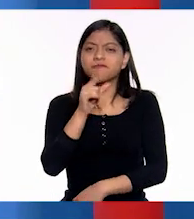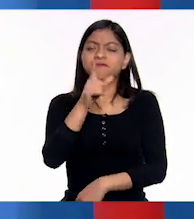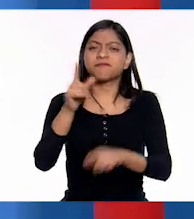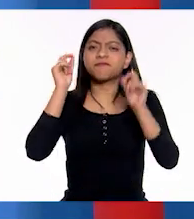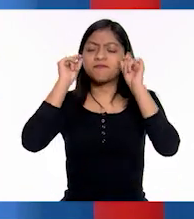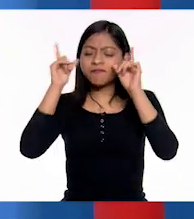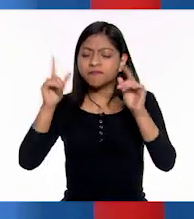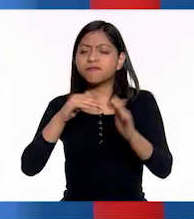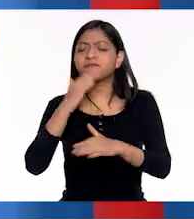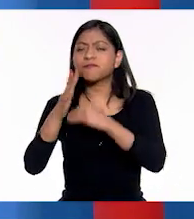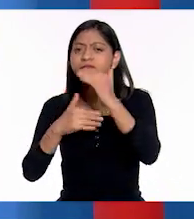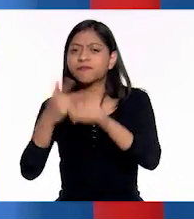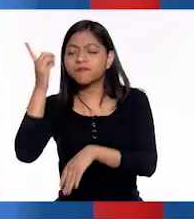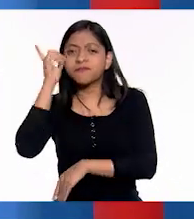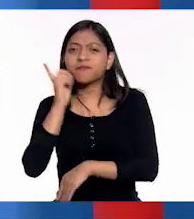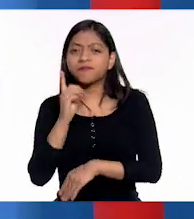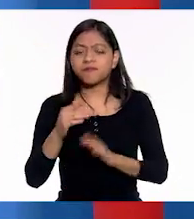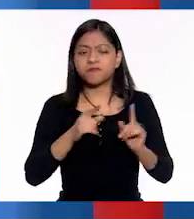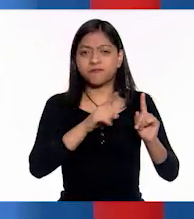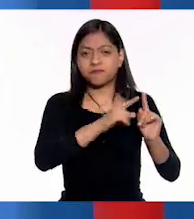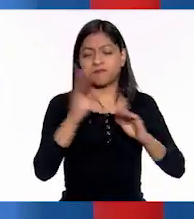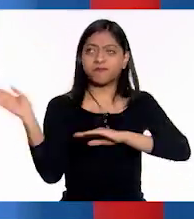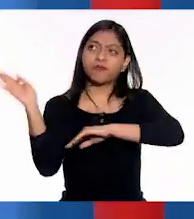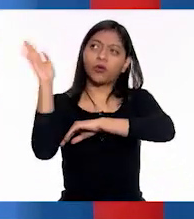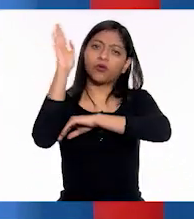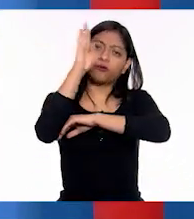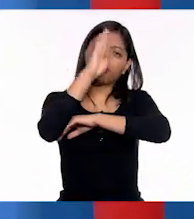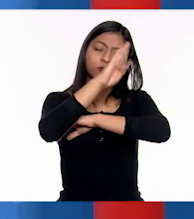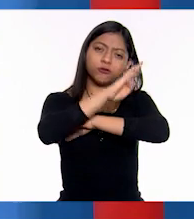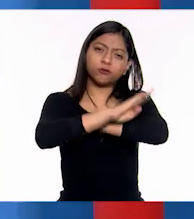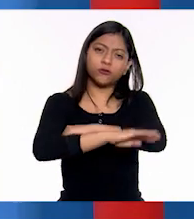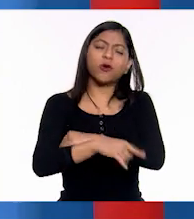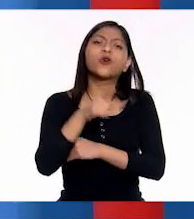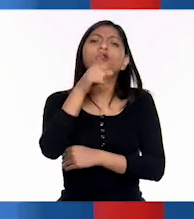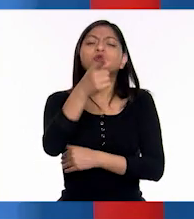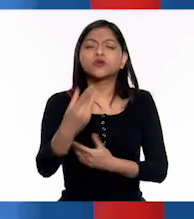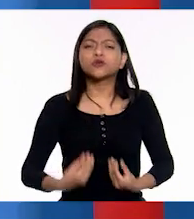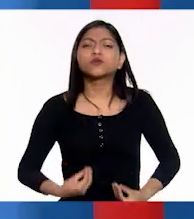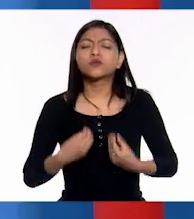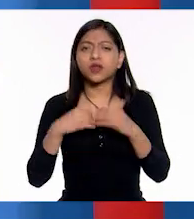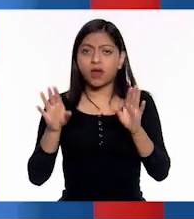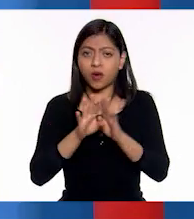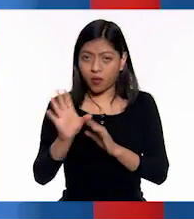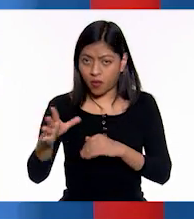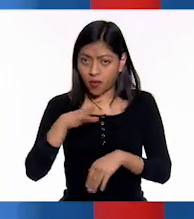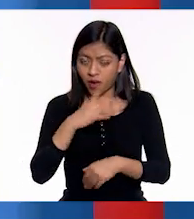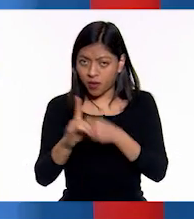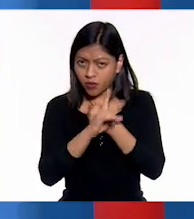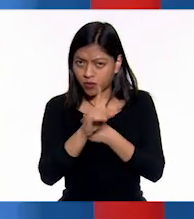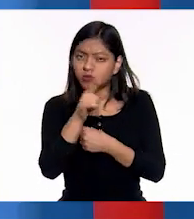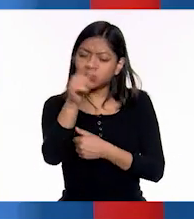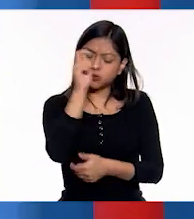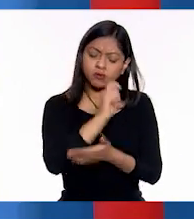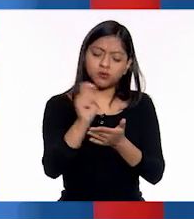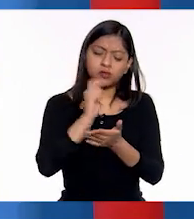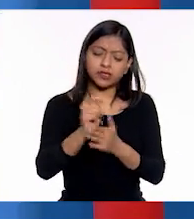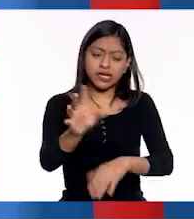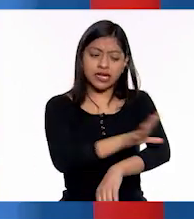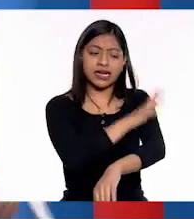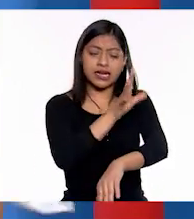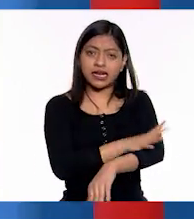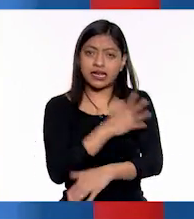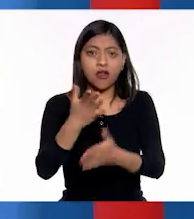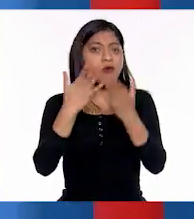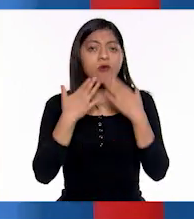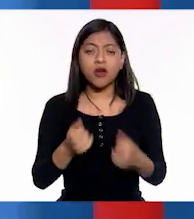despertarían hasta que llega la hora de dormir. Describan todas las dificultades que tendrían que enfrentar ante la falta de energía eléctrica